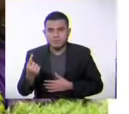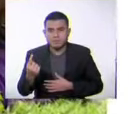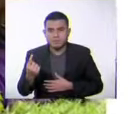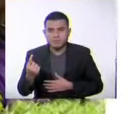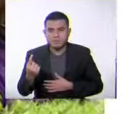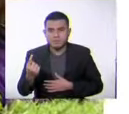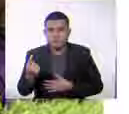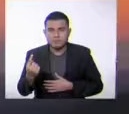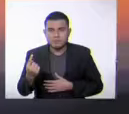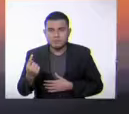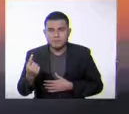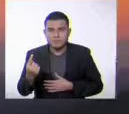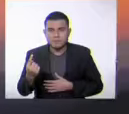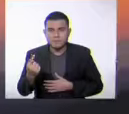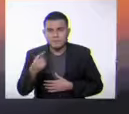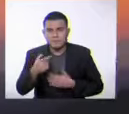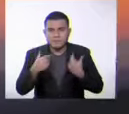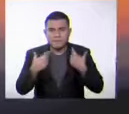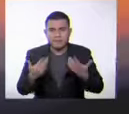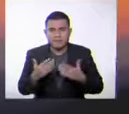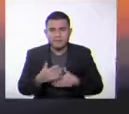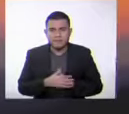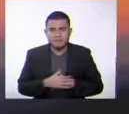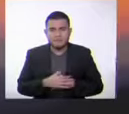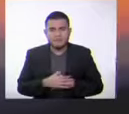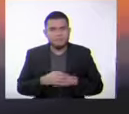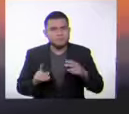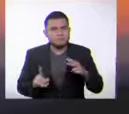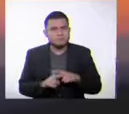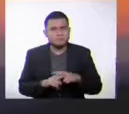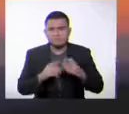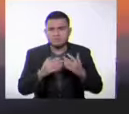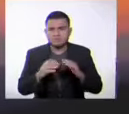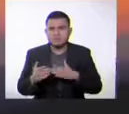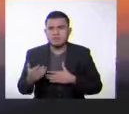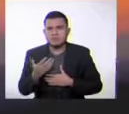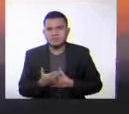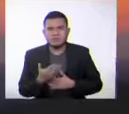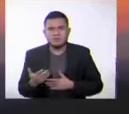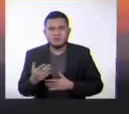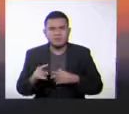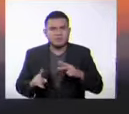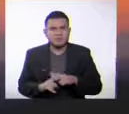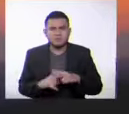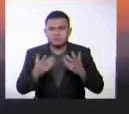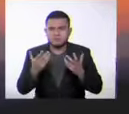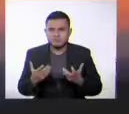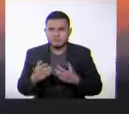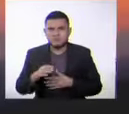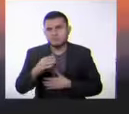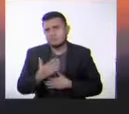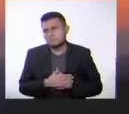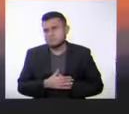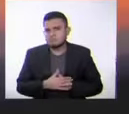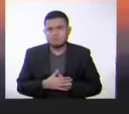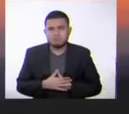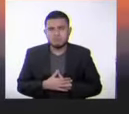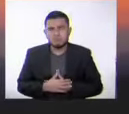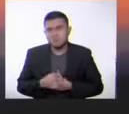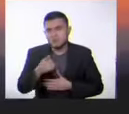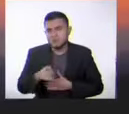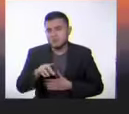tienes, ¿verdad? Entonces, en fin, hay una serie de actitudes, hay una serie de comportamientos que te